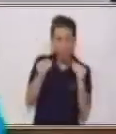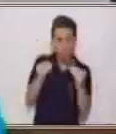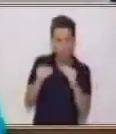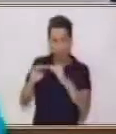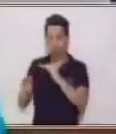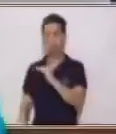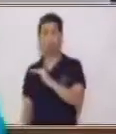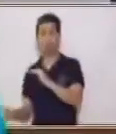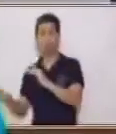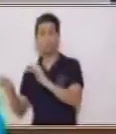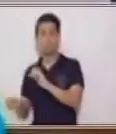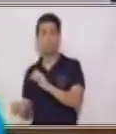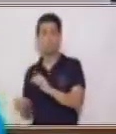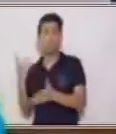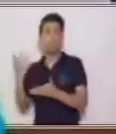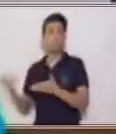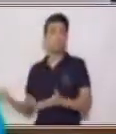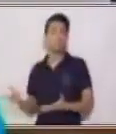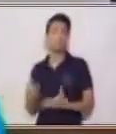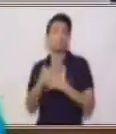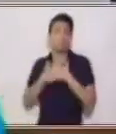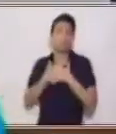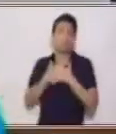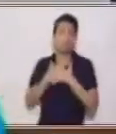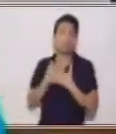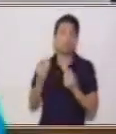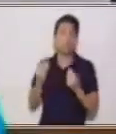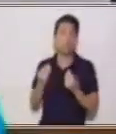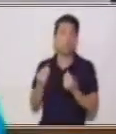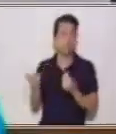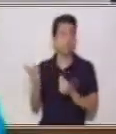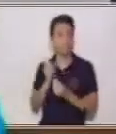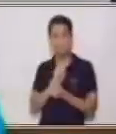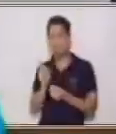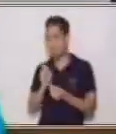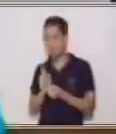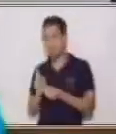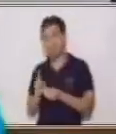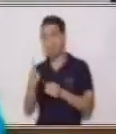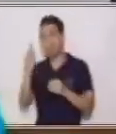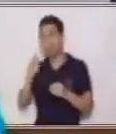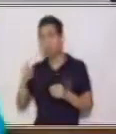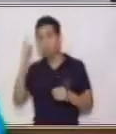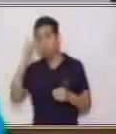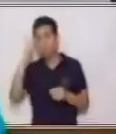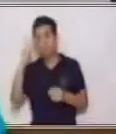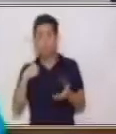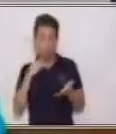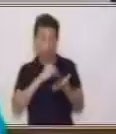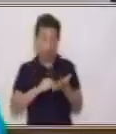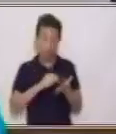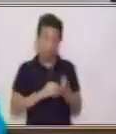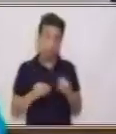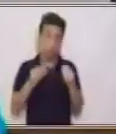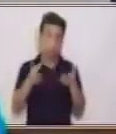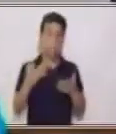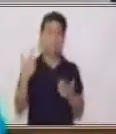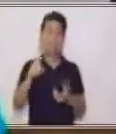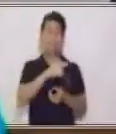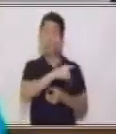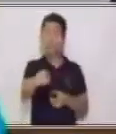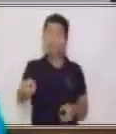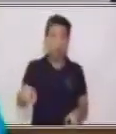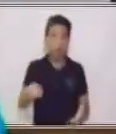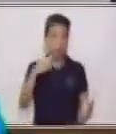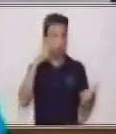asuste. Entonces debo de pensar muy bien a quién es que le voy a dar a conocer mis ideas en cuanto a mis escritos, y